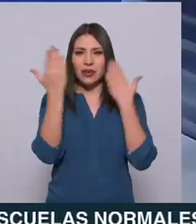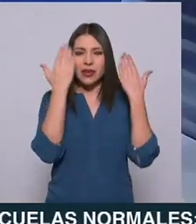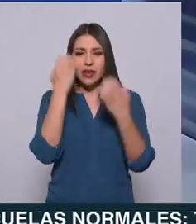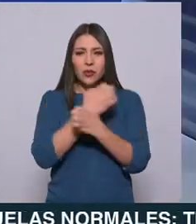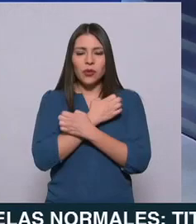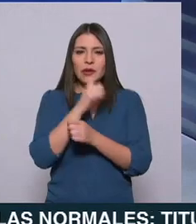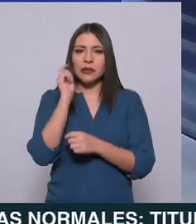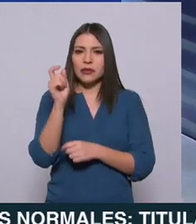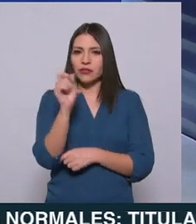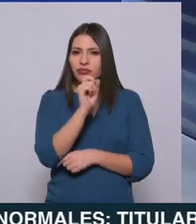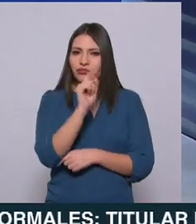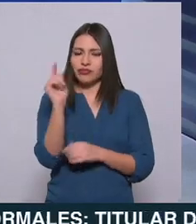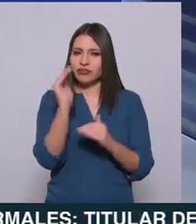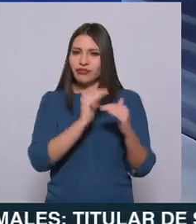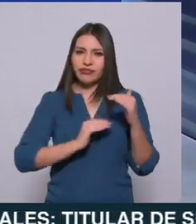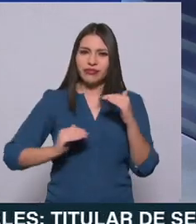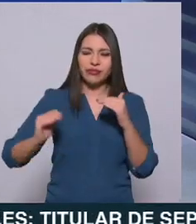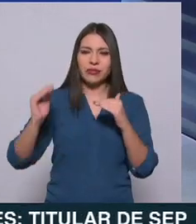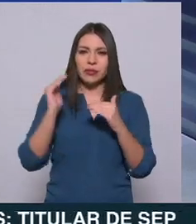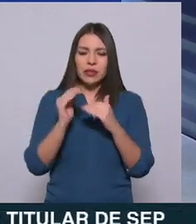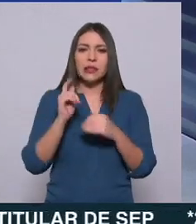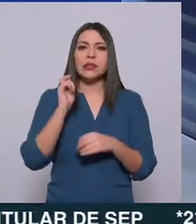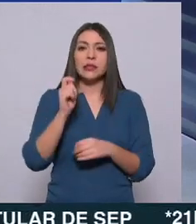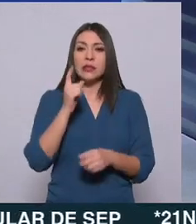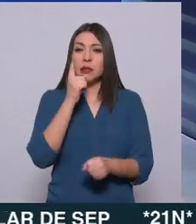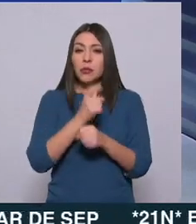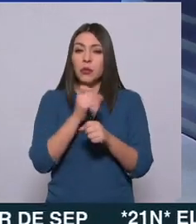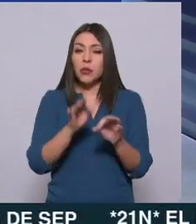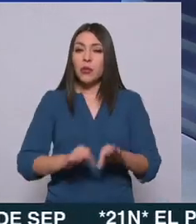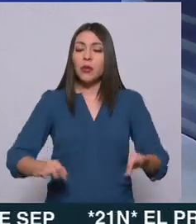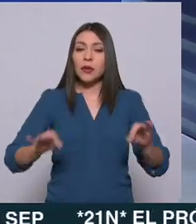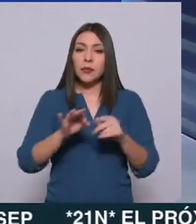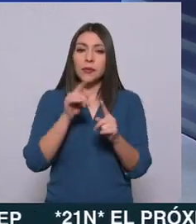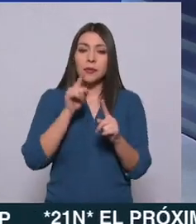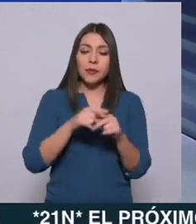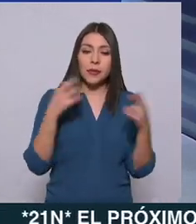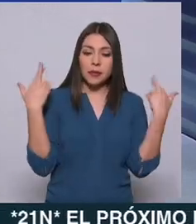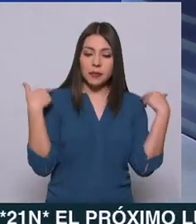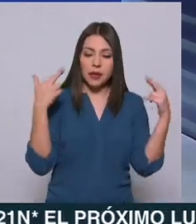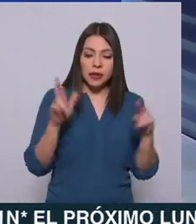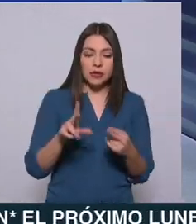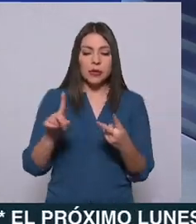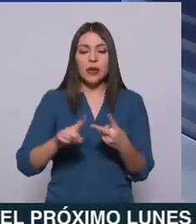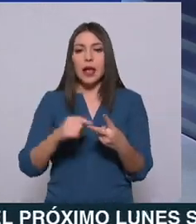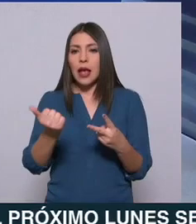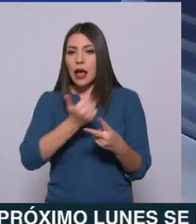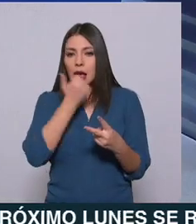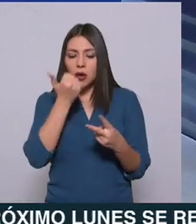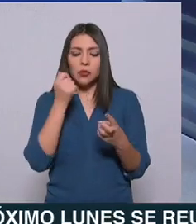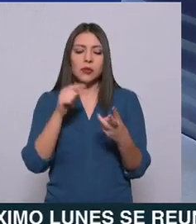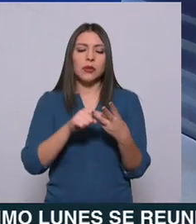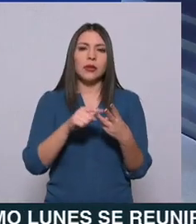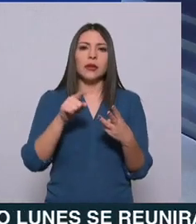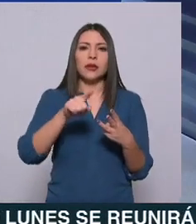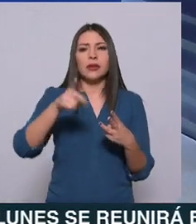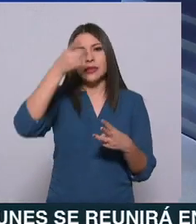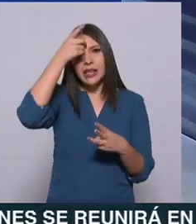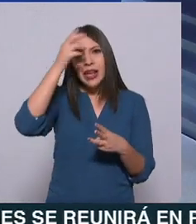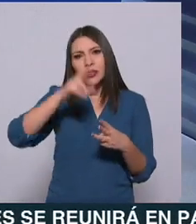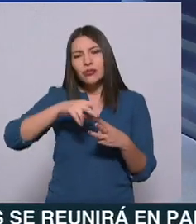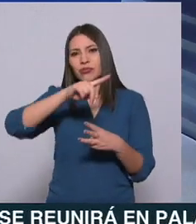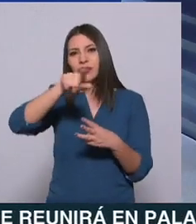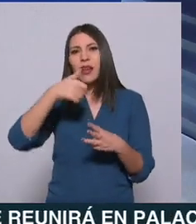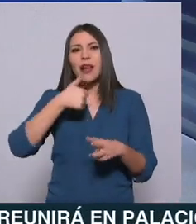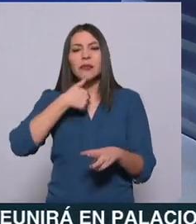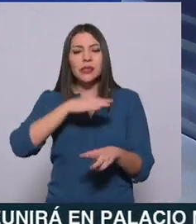donde el centro tiene que ser los docentes, los alumnos y las autoridades junto con los padres de familia. Bueno, que no sea un privilegio